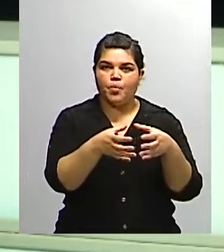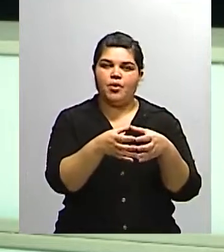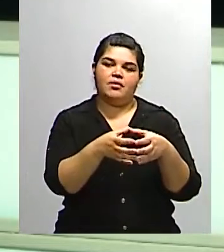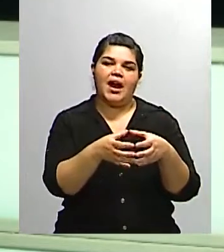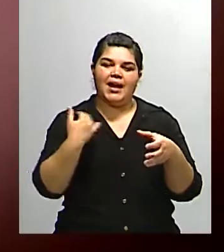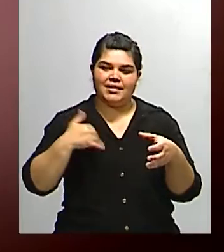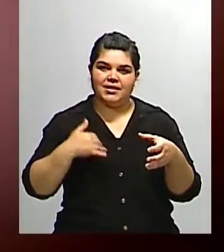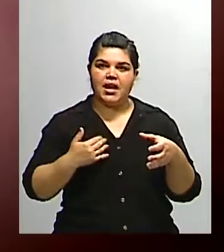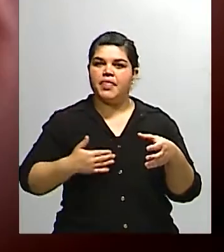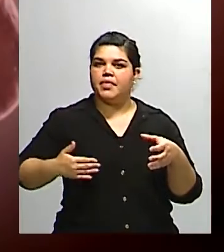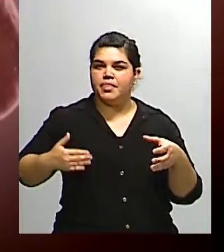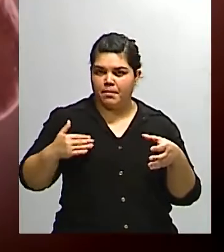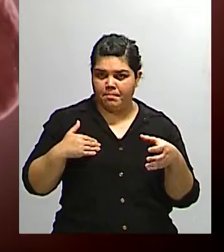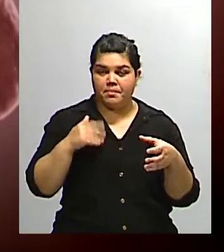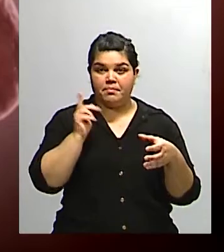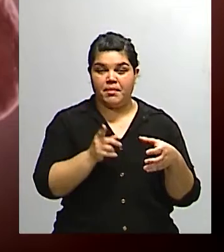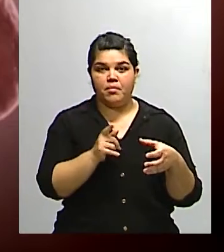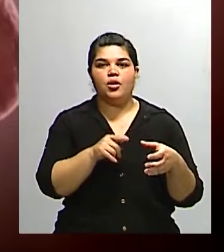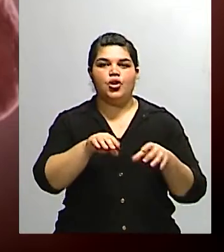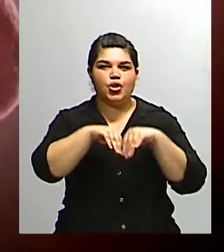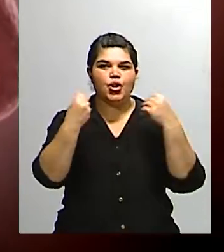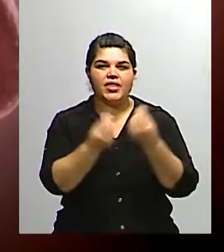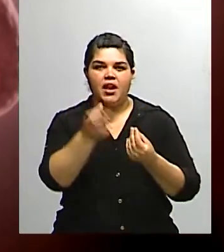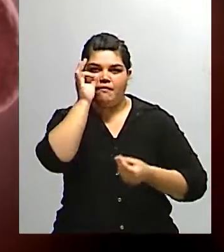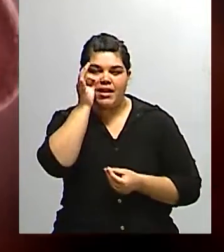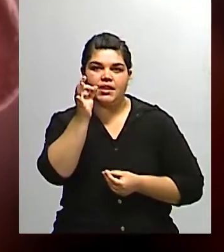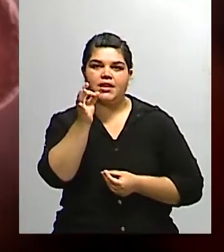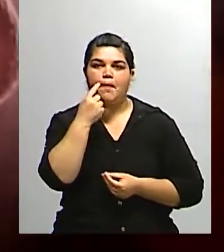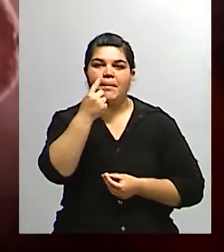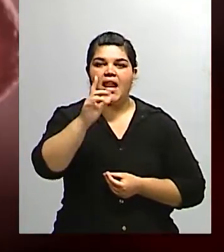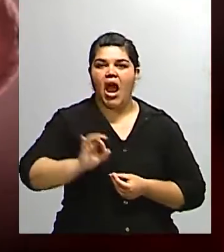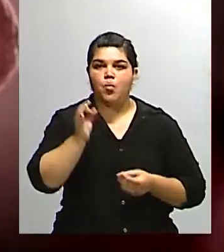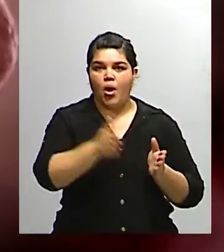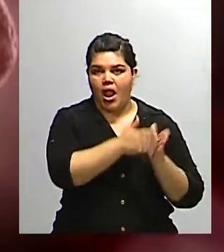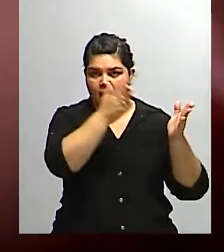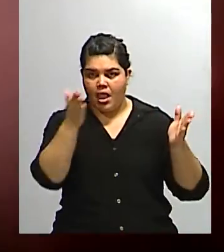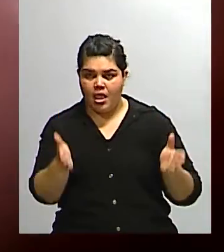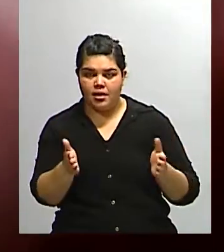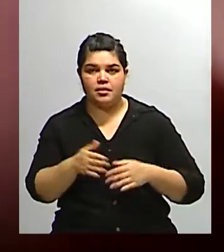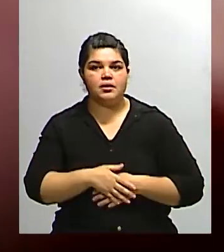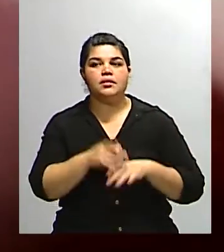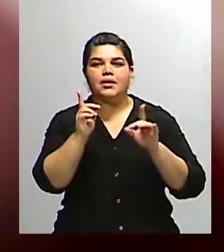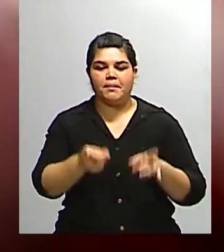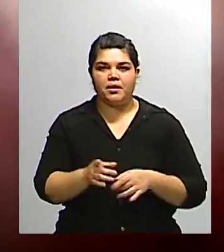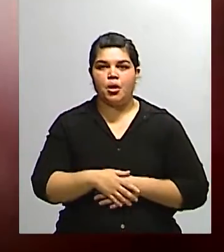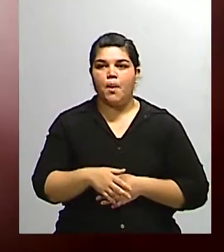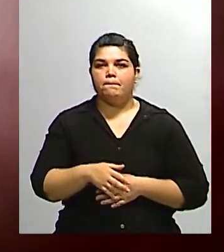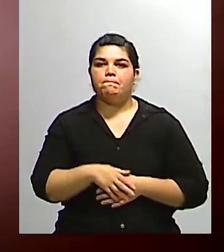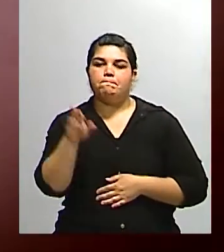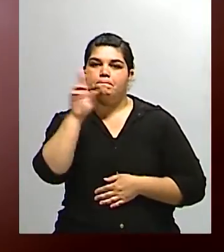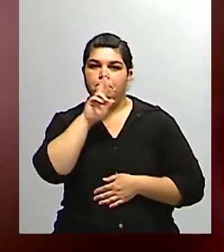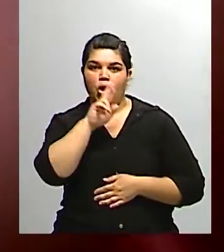habla de esa cifra de 20.000 casos por año, y se calcula que 1 de cada 8 mujeres